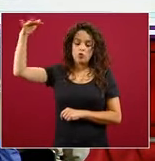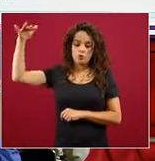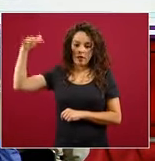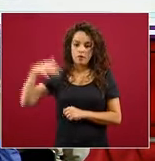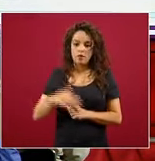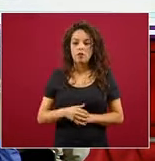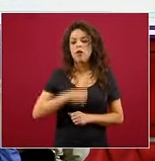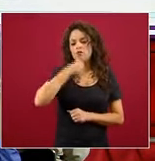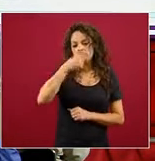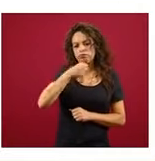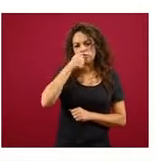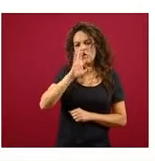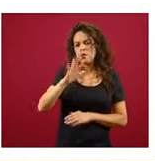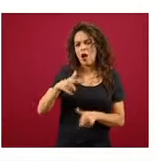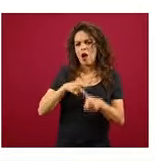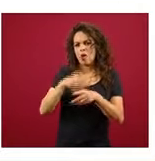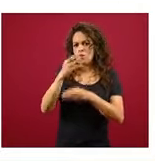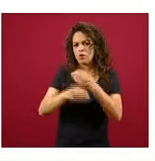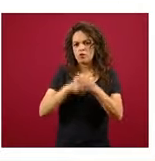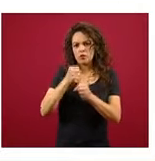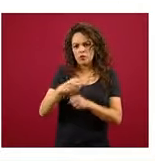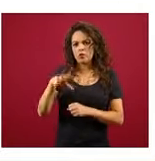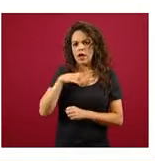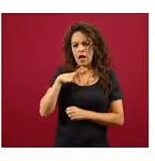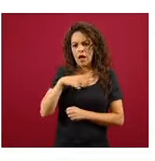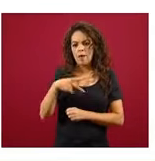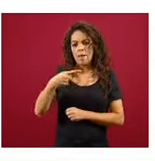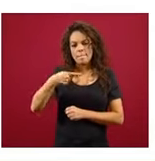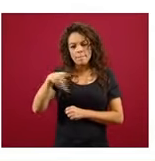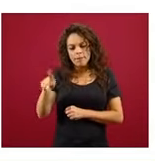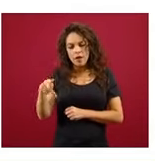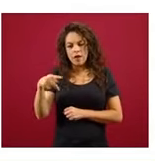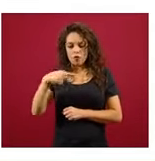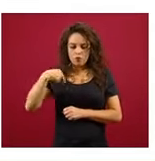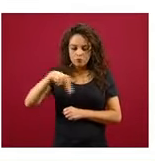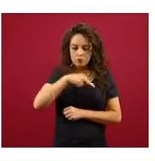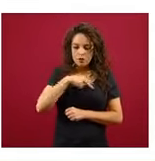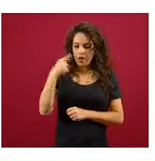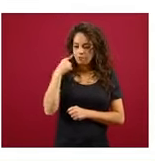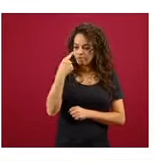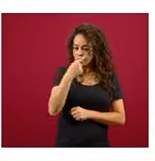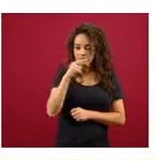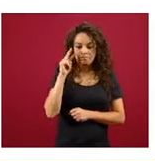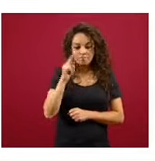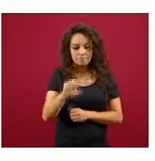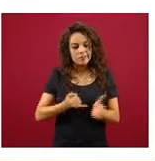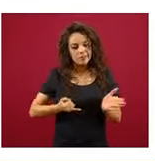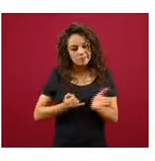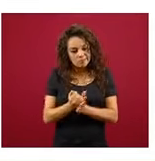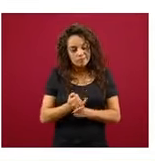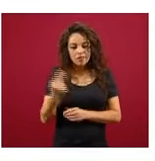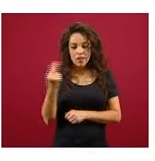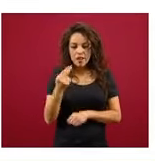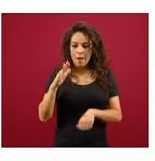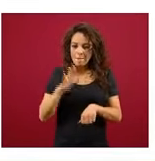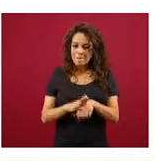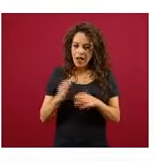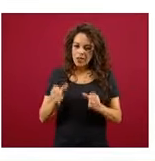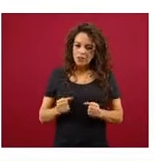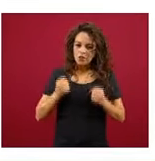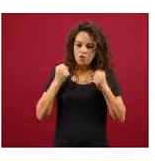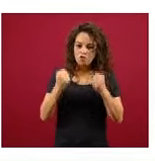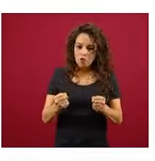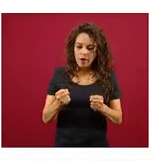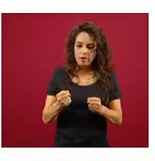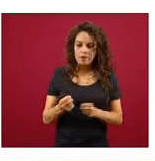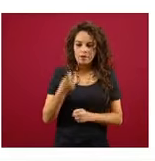que tenemos desde hace ya muchos años, y decidimos un poco darle un poco más de fuerza al programa de adulto